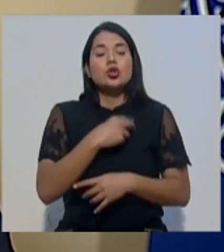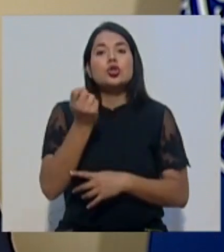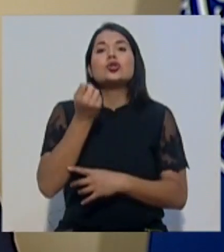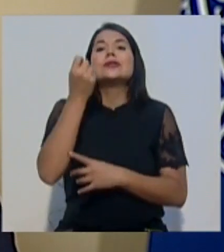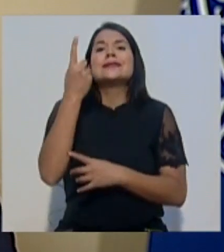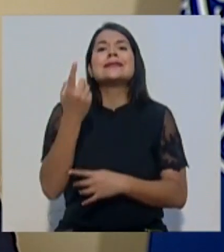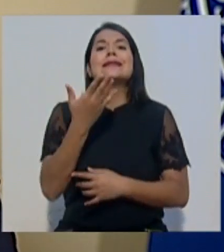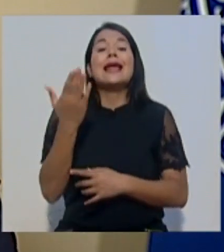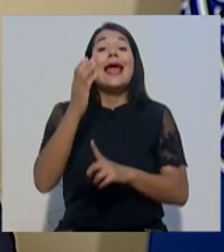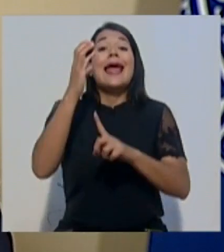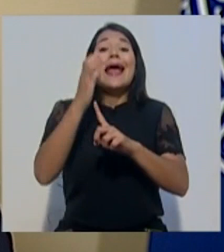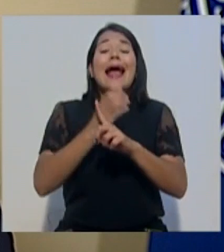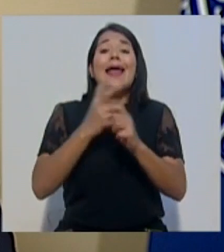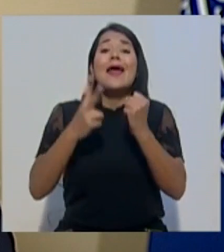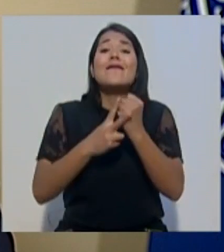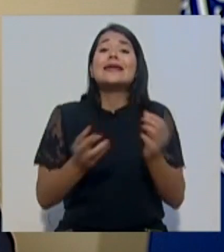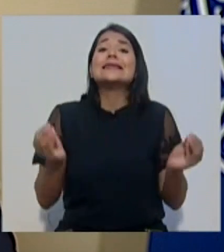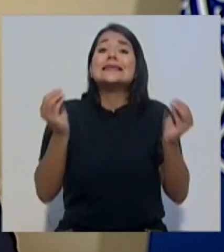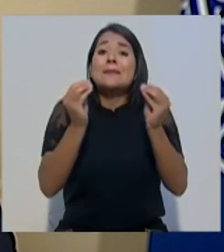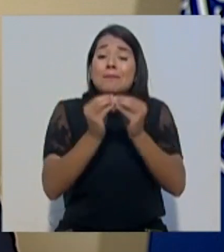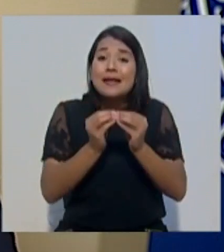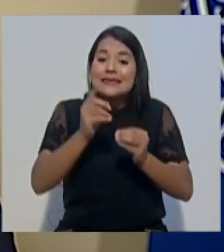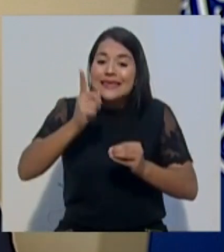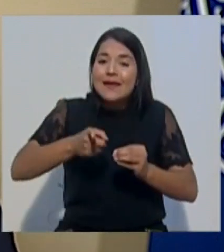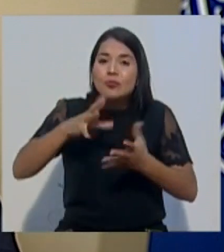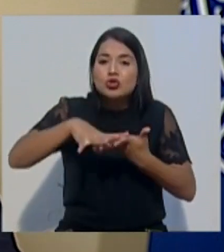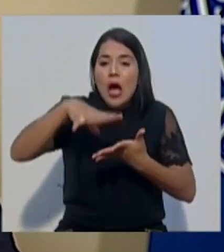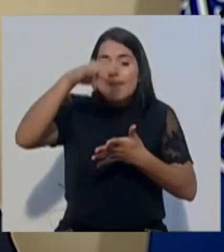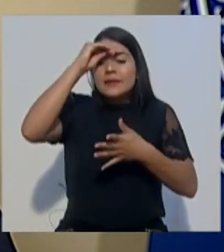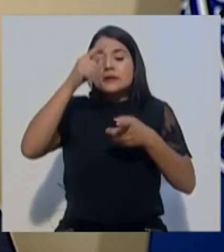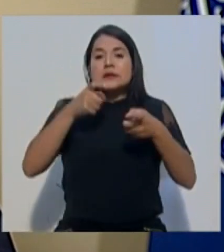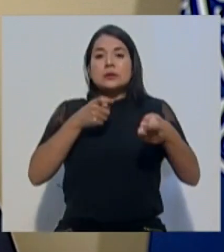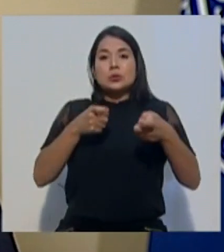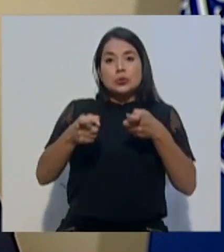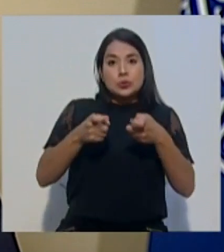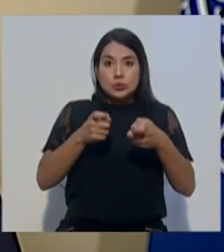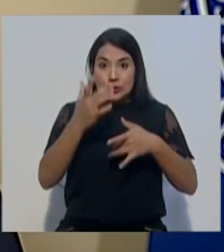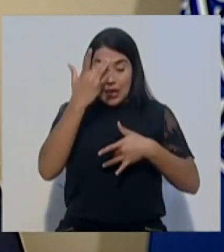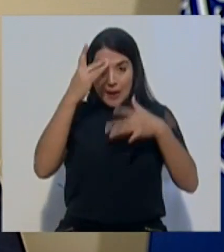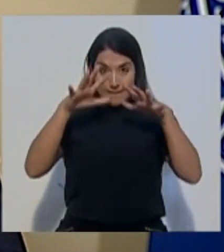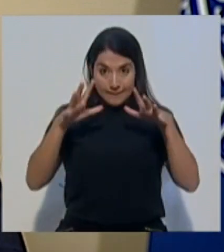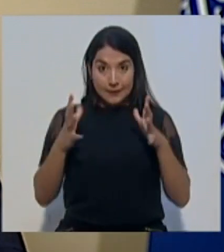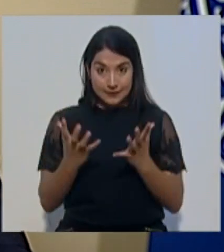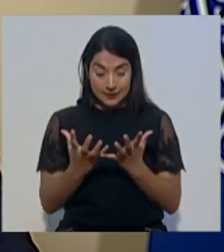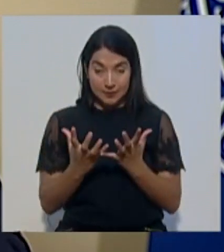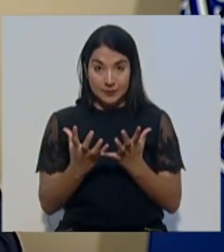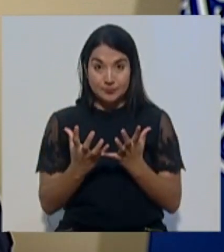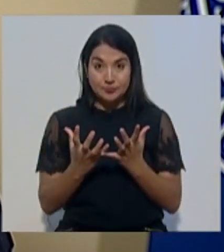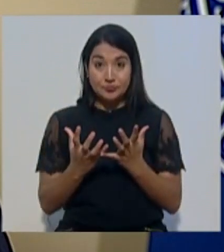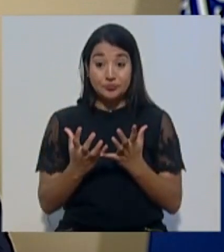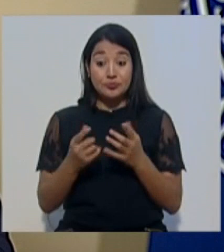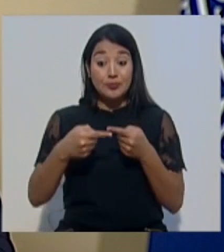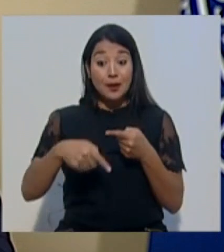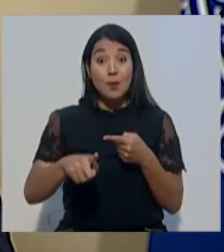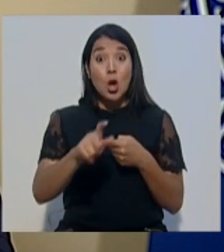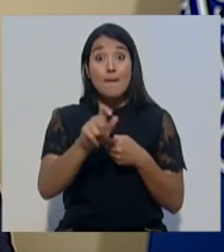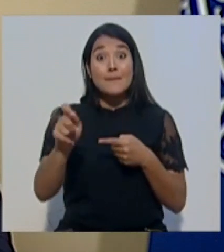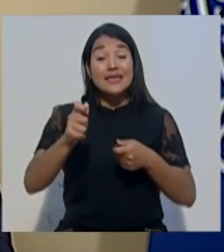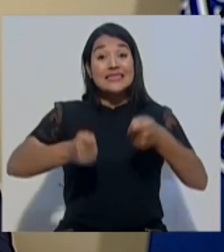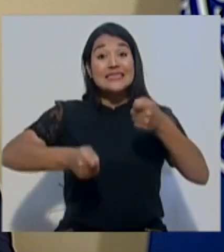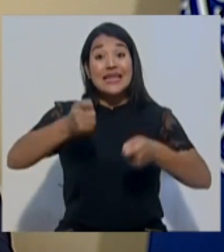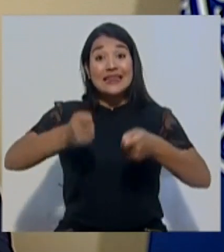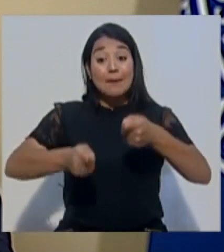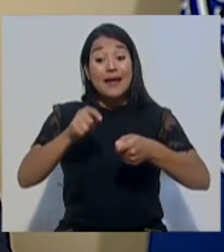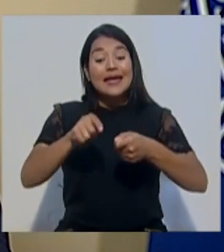tenemos que convivir y danzar con esta pandemia. El mes de septiembre será un